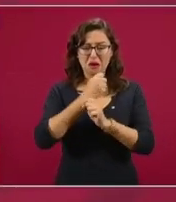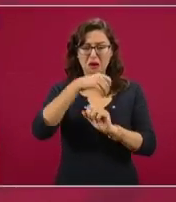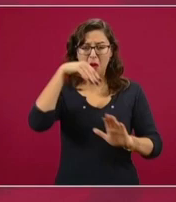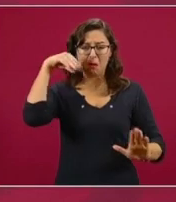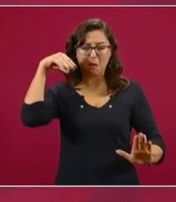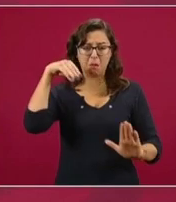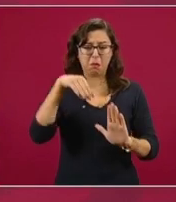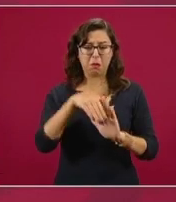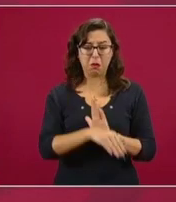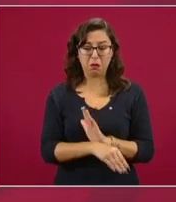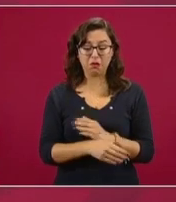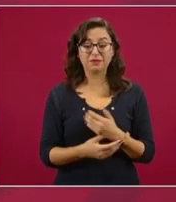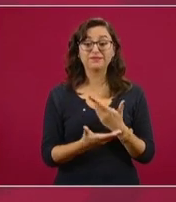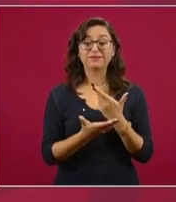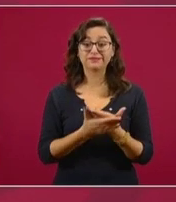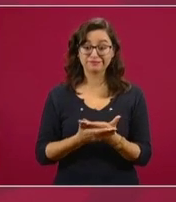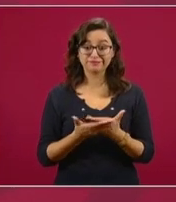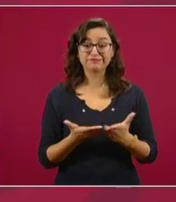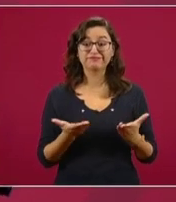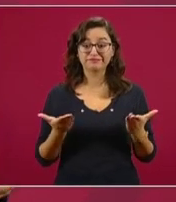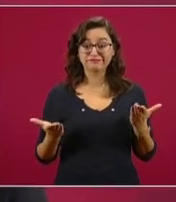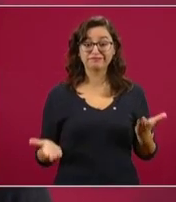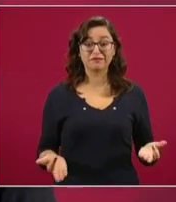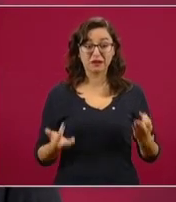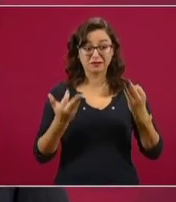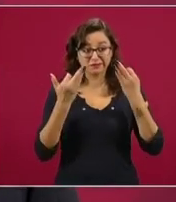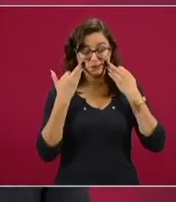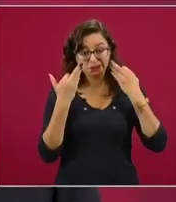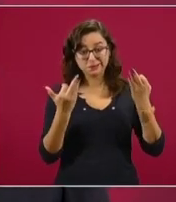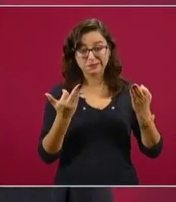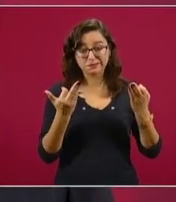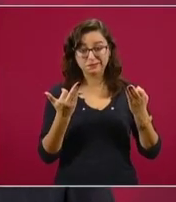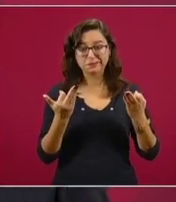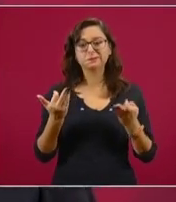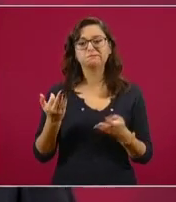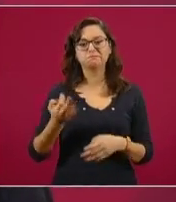y estamos ahora constatando